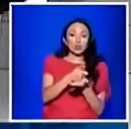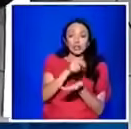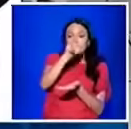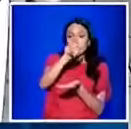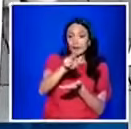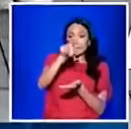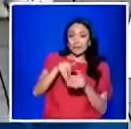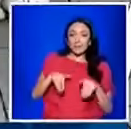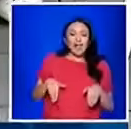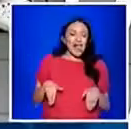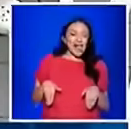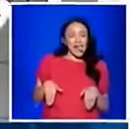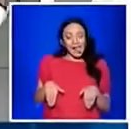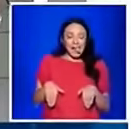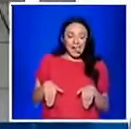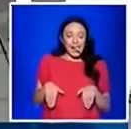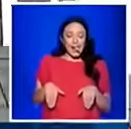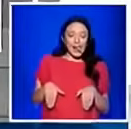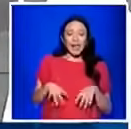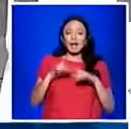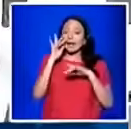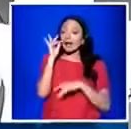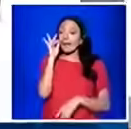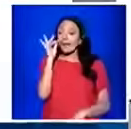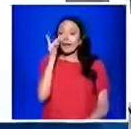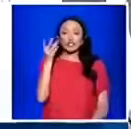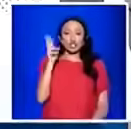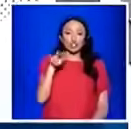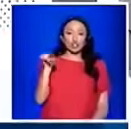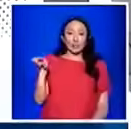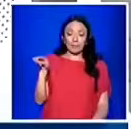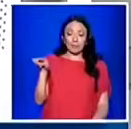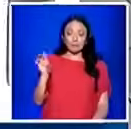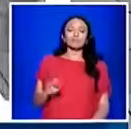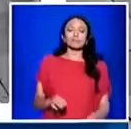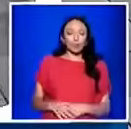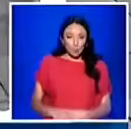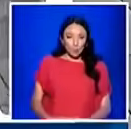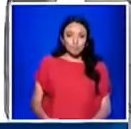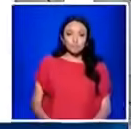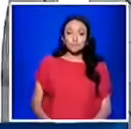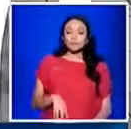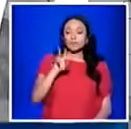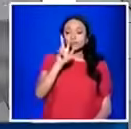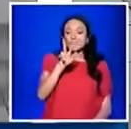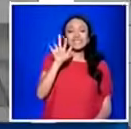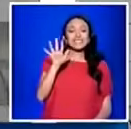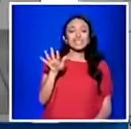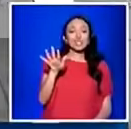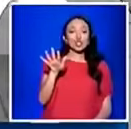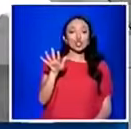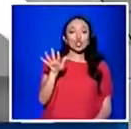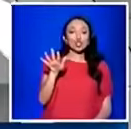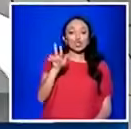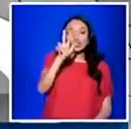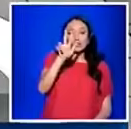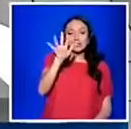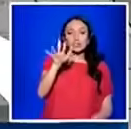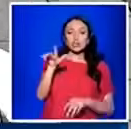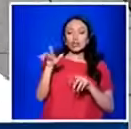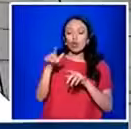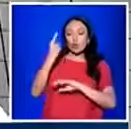los caninos que ustedes están viendo, también a los gatos, a formar parte de estos procesos. Son 35 cupos que se